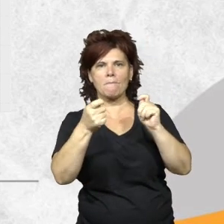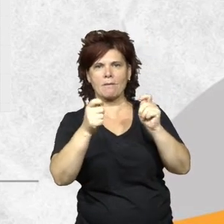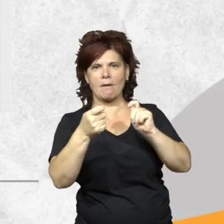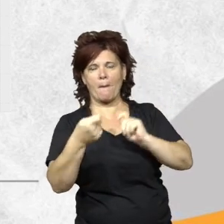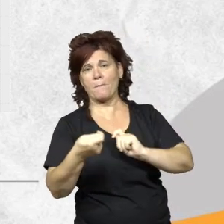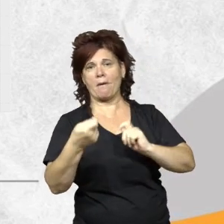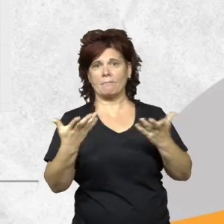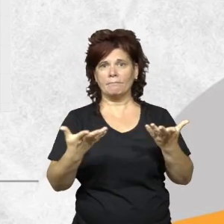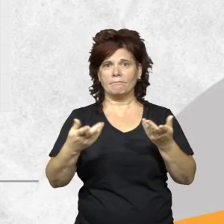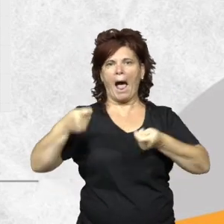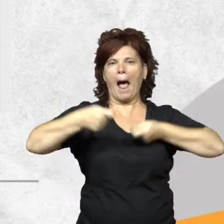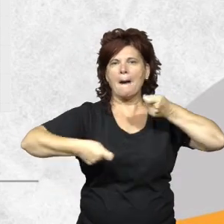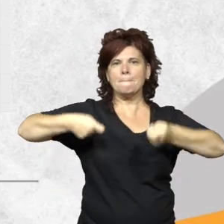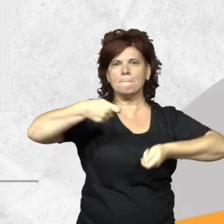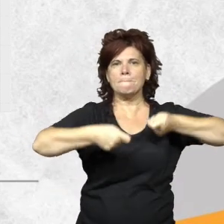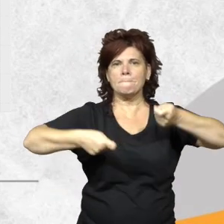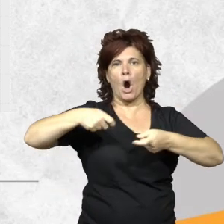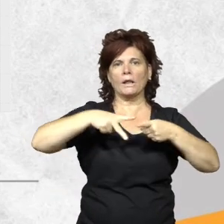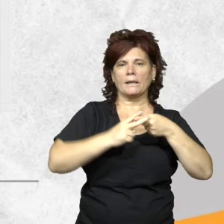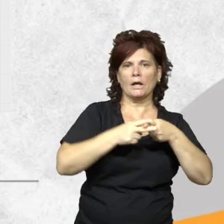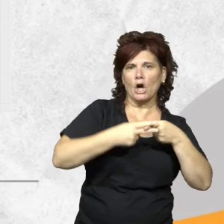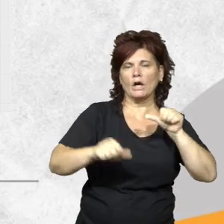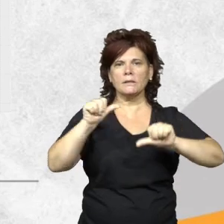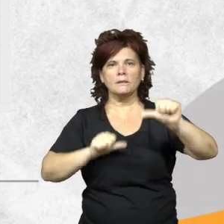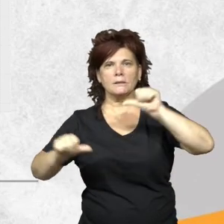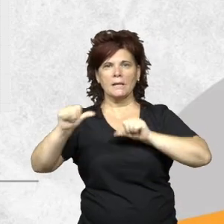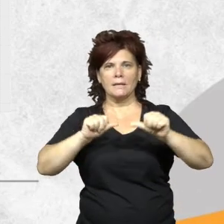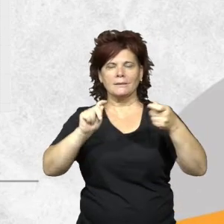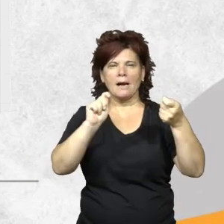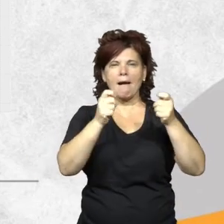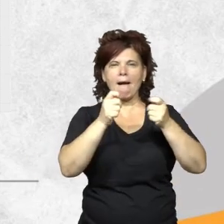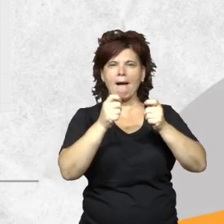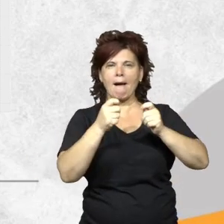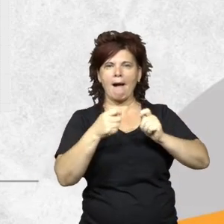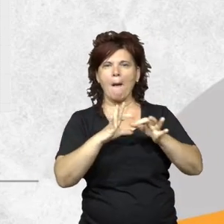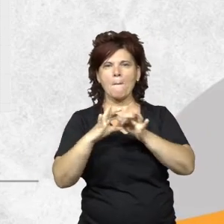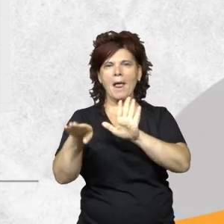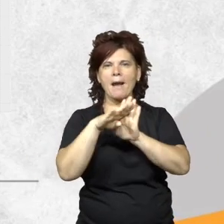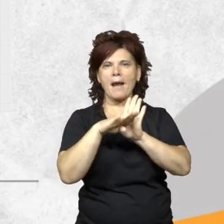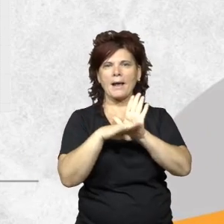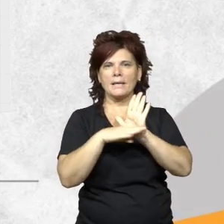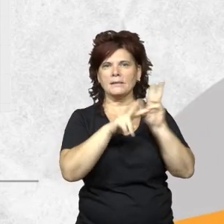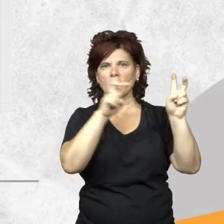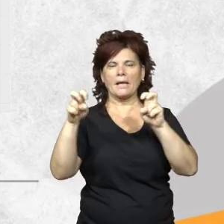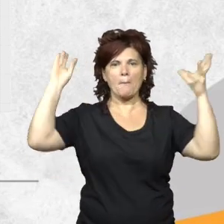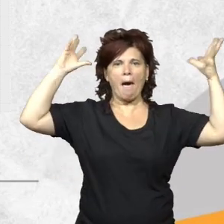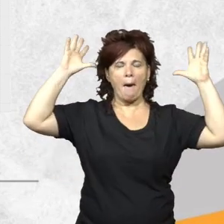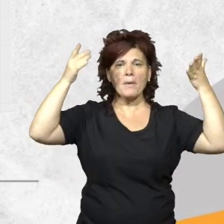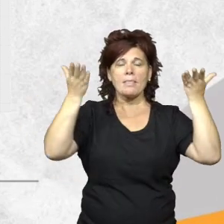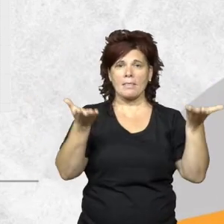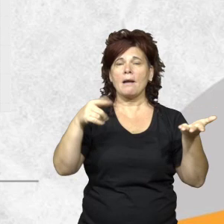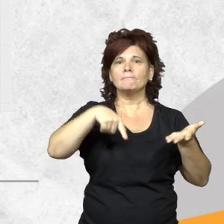de la mejor tecnología posible, se van actualizando y se van acomodando los nuevos requisitos en materia ambiental. Entonces, de